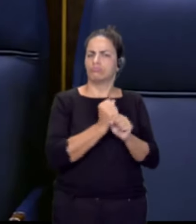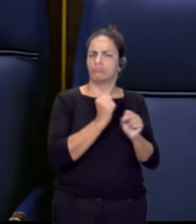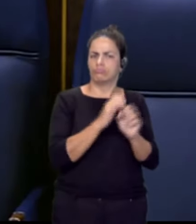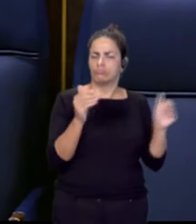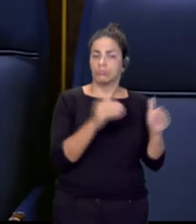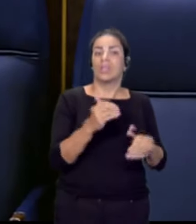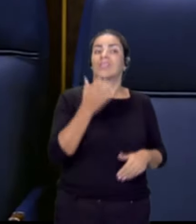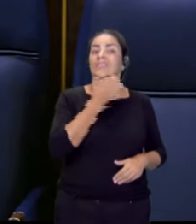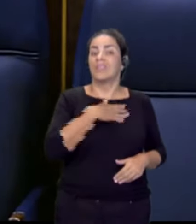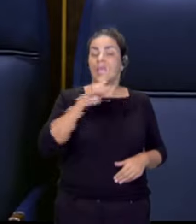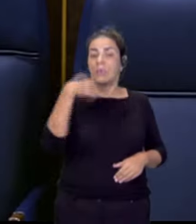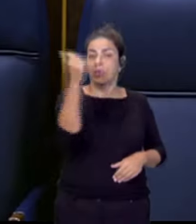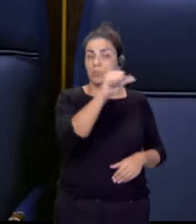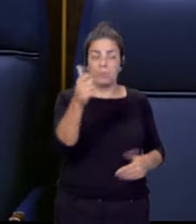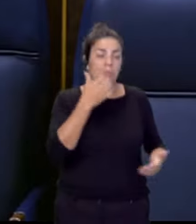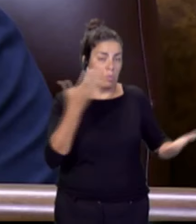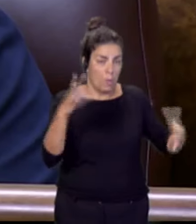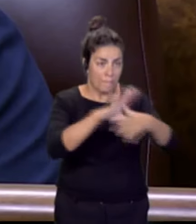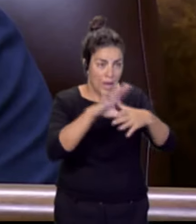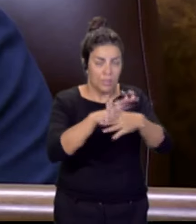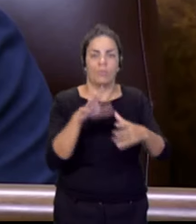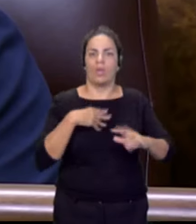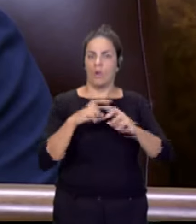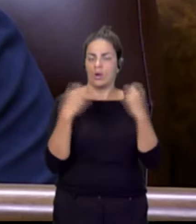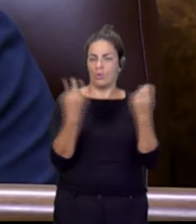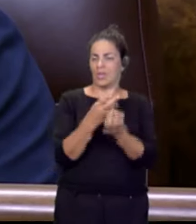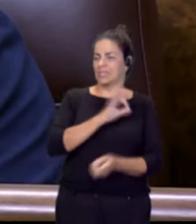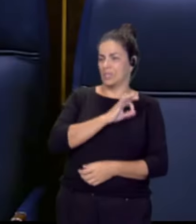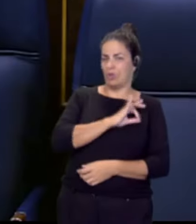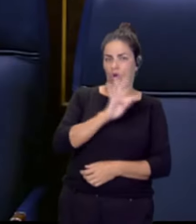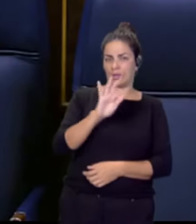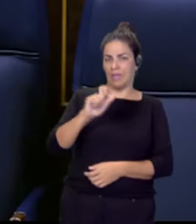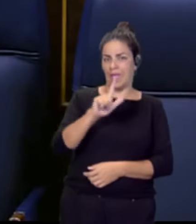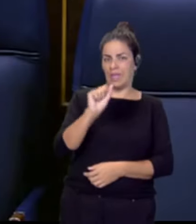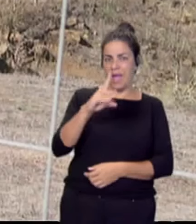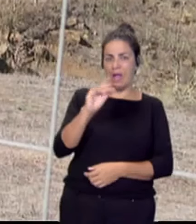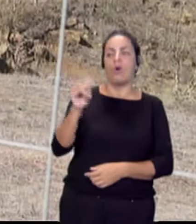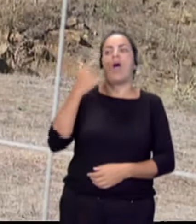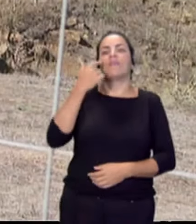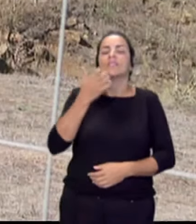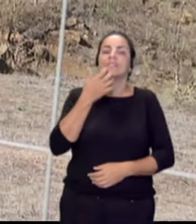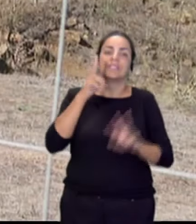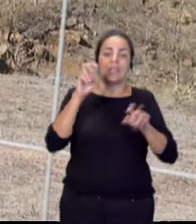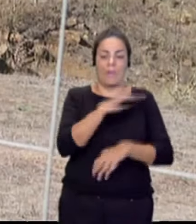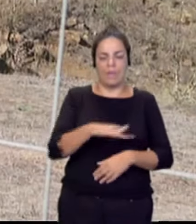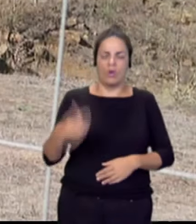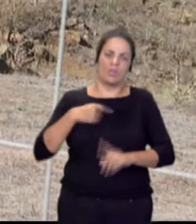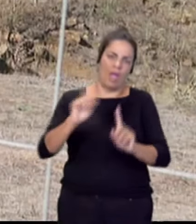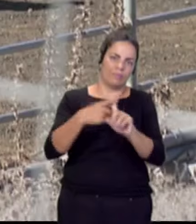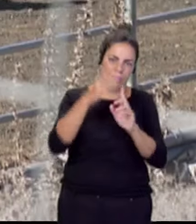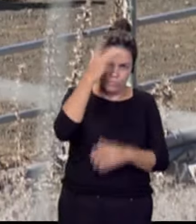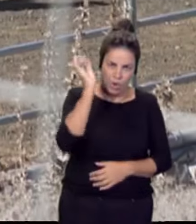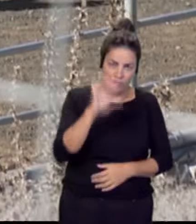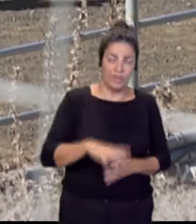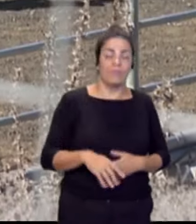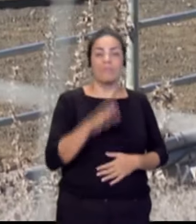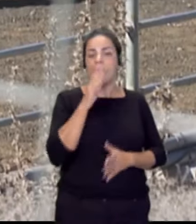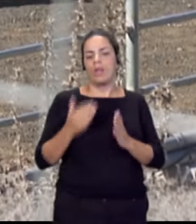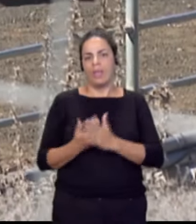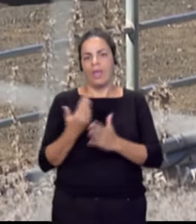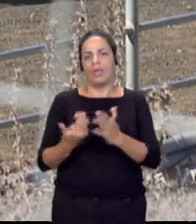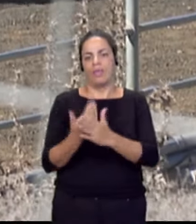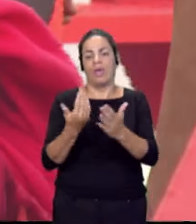quieren, le proponemos el martes, nos podemos sentar, señor Tellado, a ver si solventamos por fin el problema de los menores. Porque pasan los días y la situación, dice el Gobierno de Canarias,